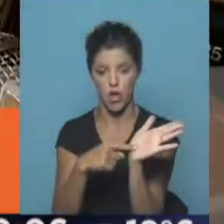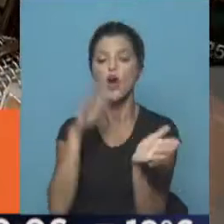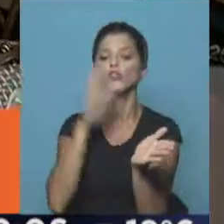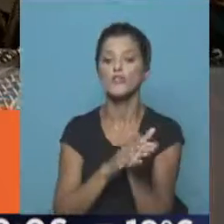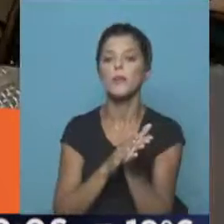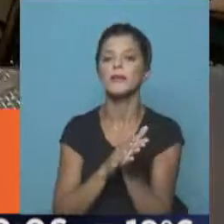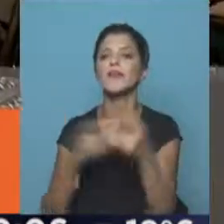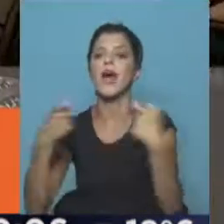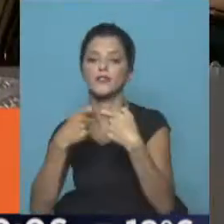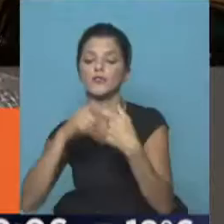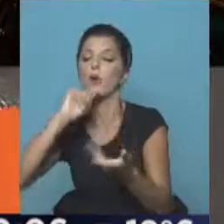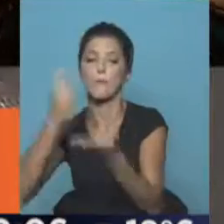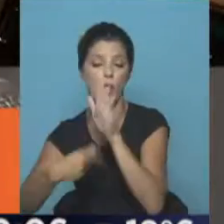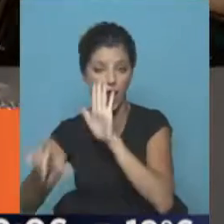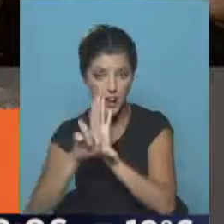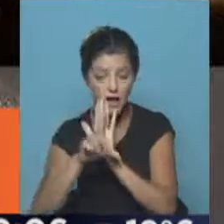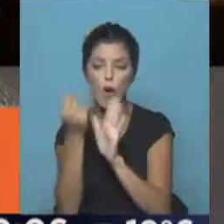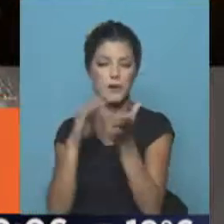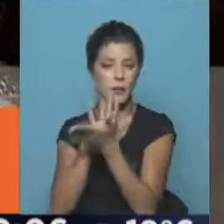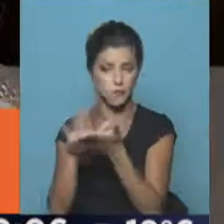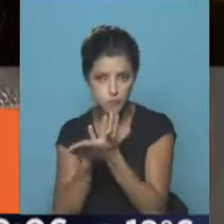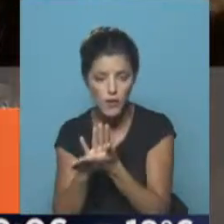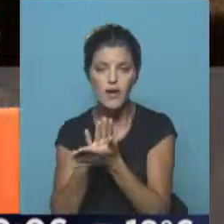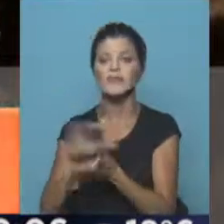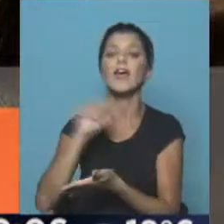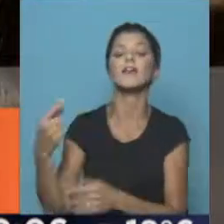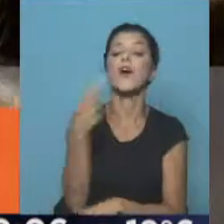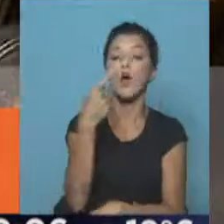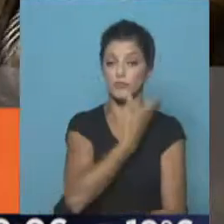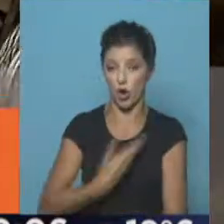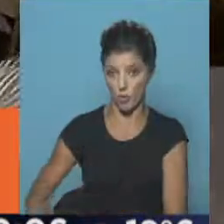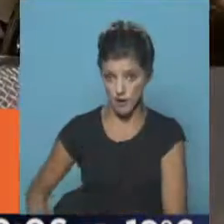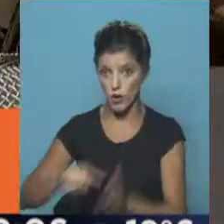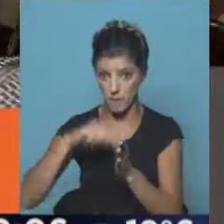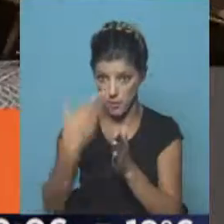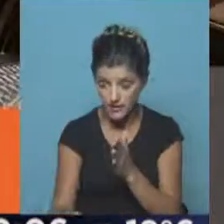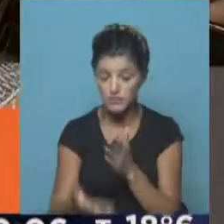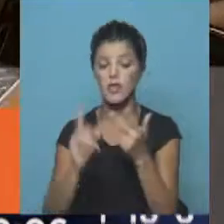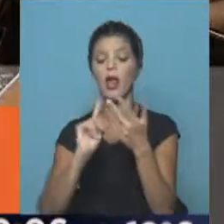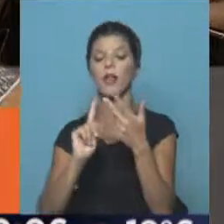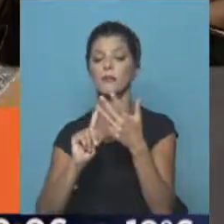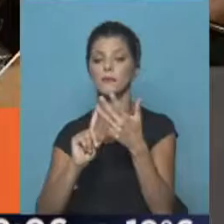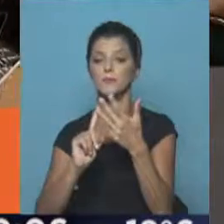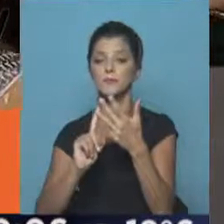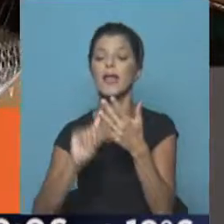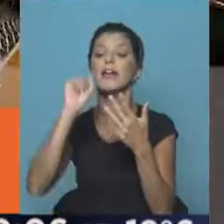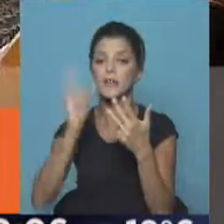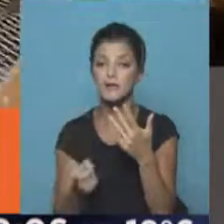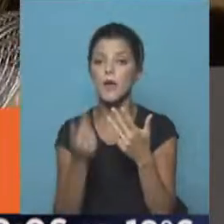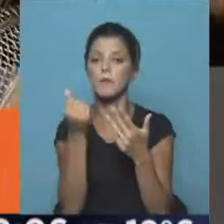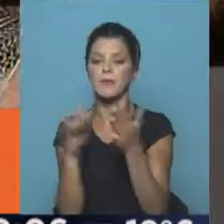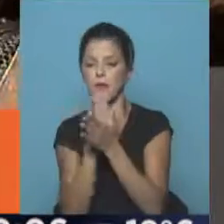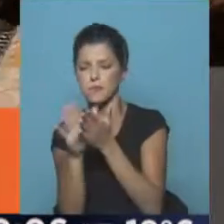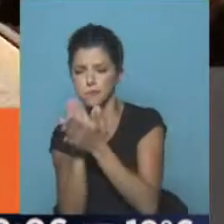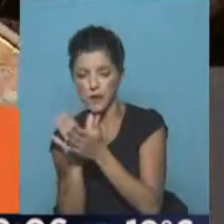asociación ilícita y lavado de activos, administración fraudulenta, en perjuicio de la administración pública y malversación de